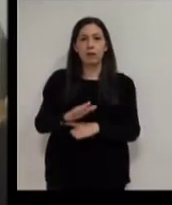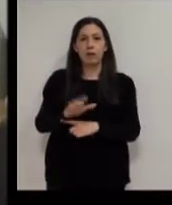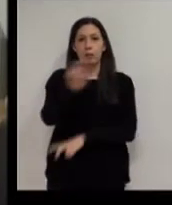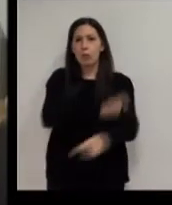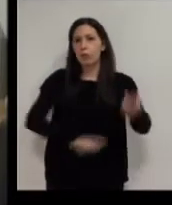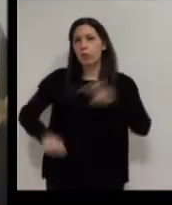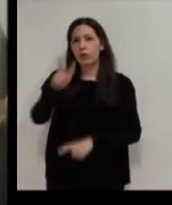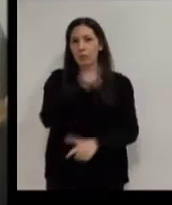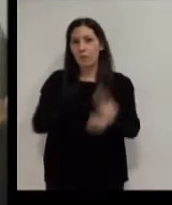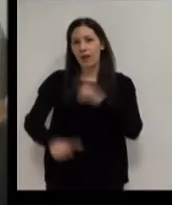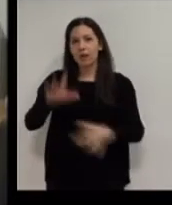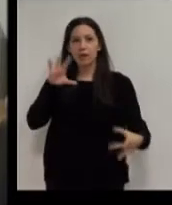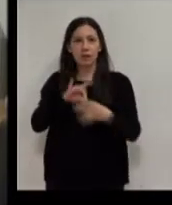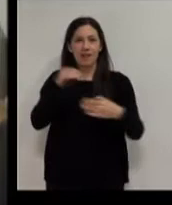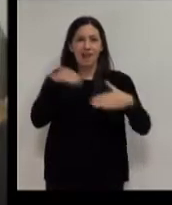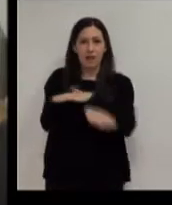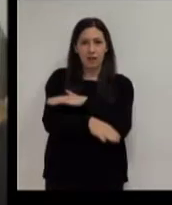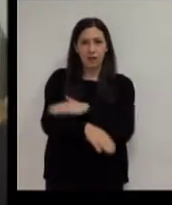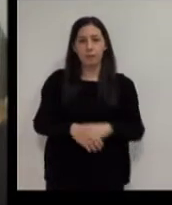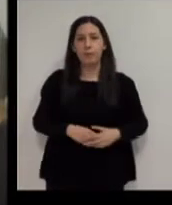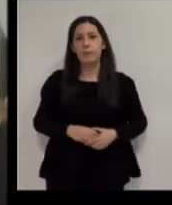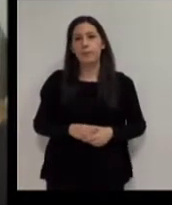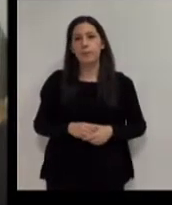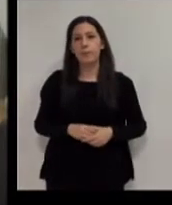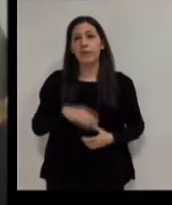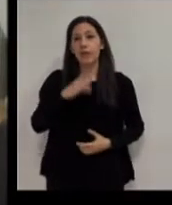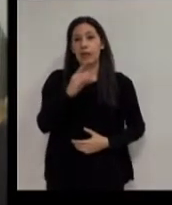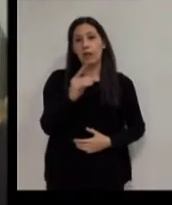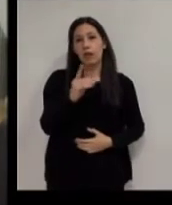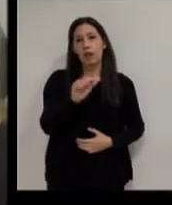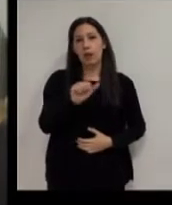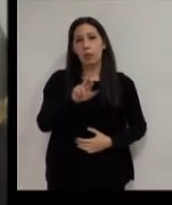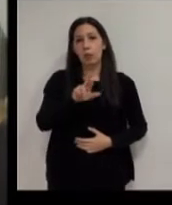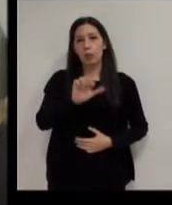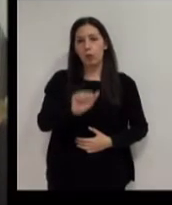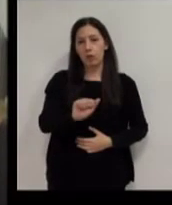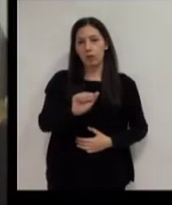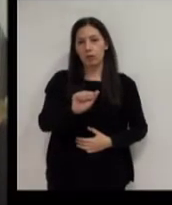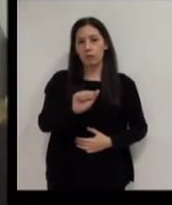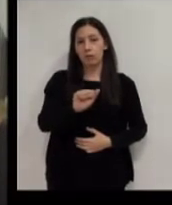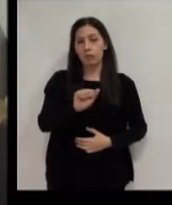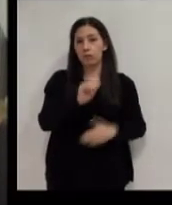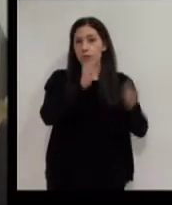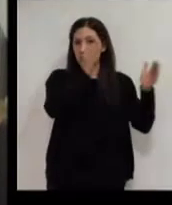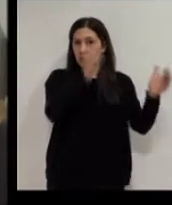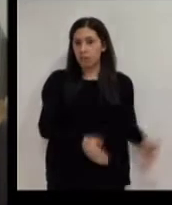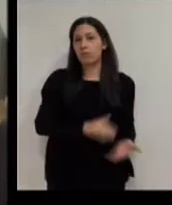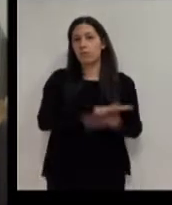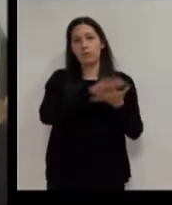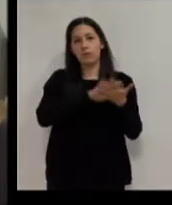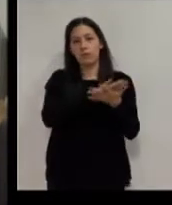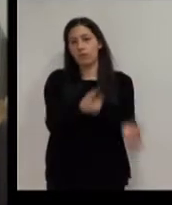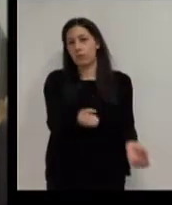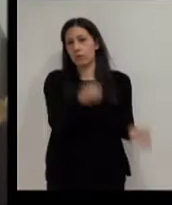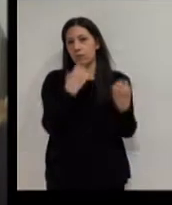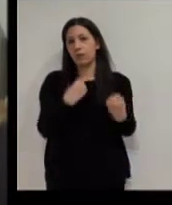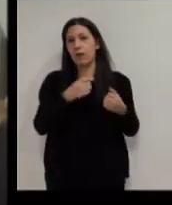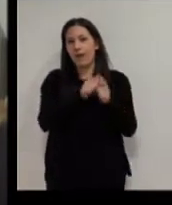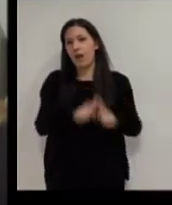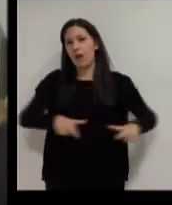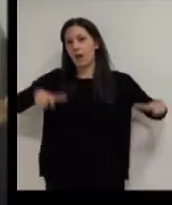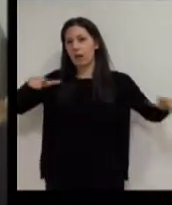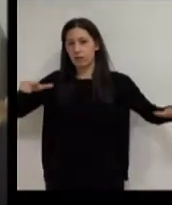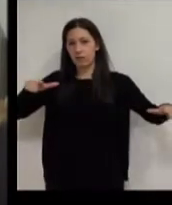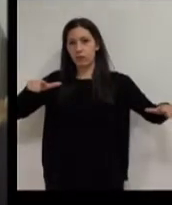de viajes accesibles, y a Daura, que nos va a hablar sobre una